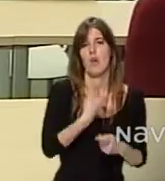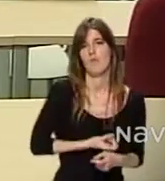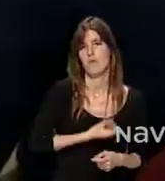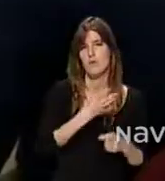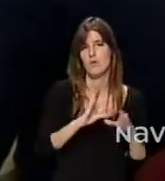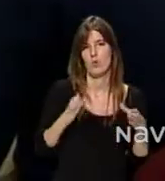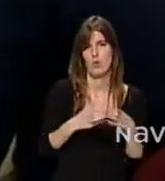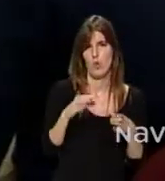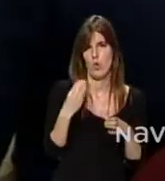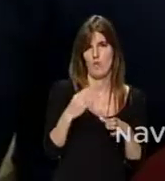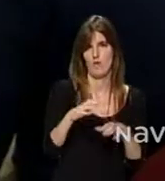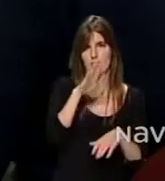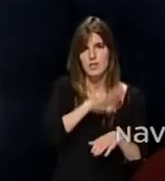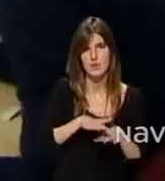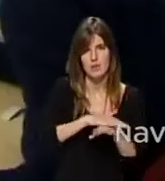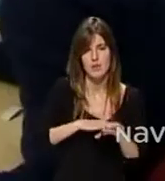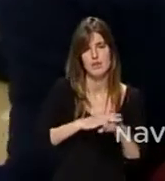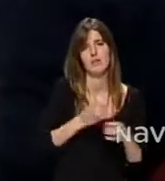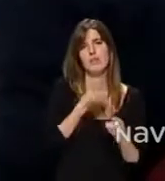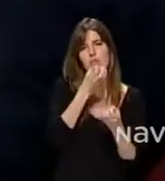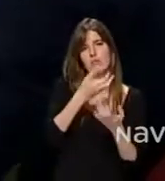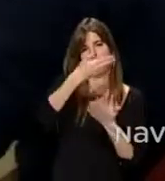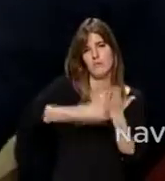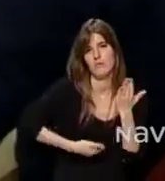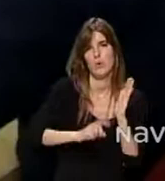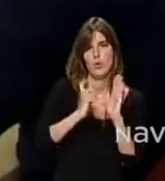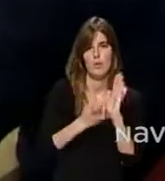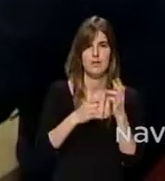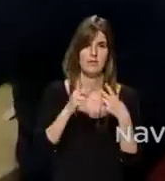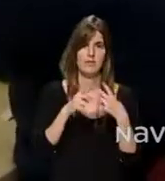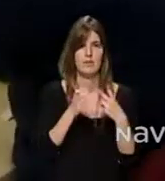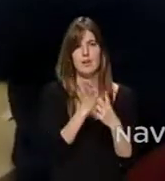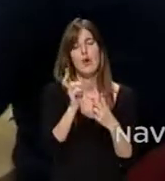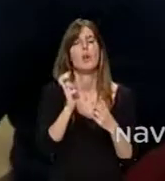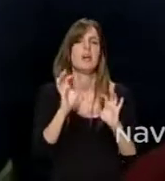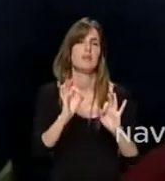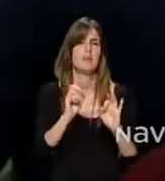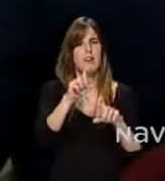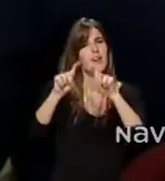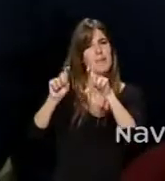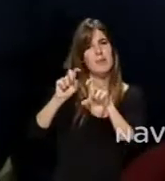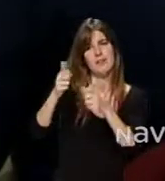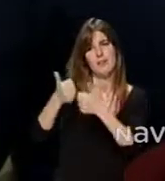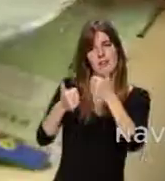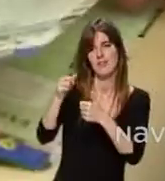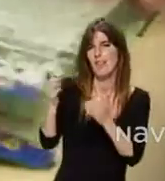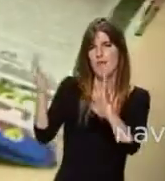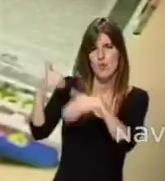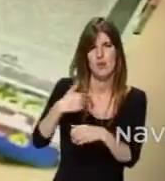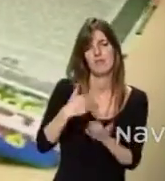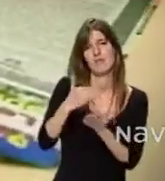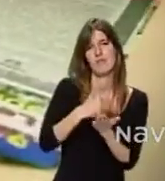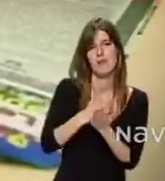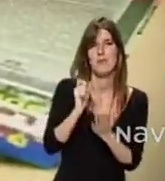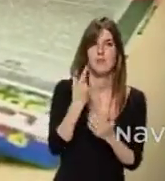deporte base. La segunda vía de negocio, que en cierto modo es la que nos hace diferenciarnos de otras empresas y nos da mayor rentabilidad económica,